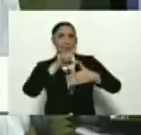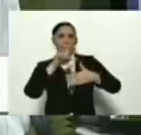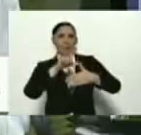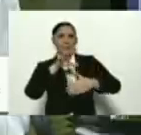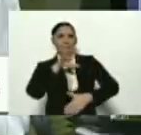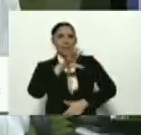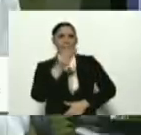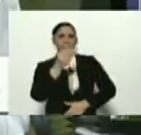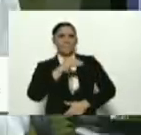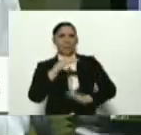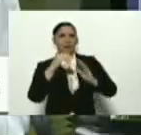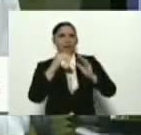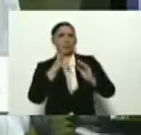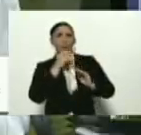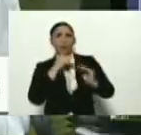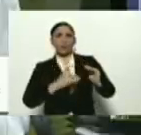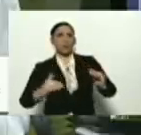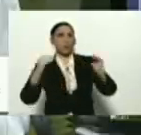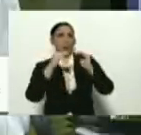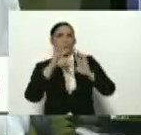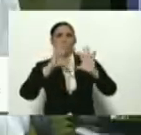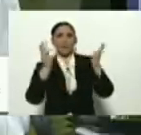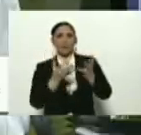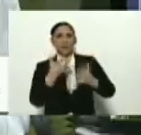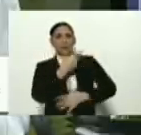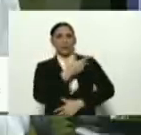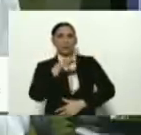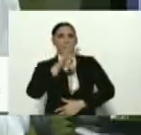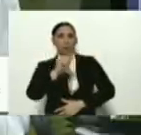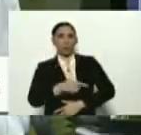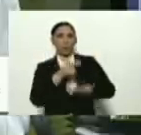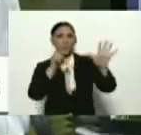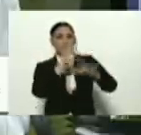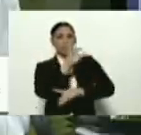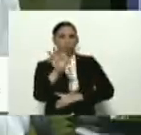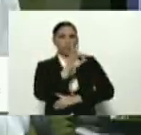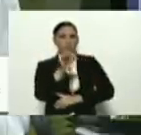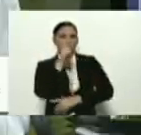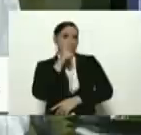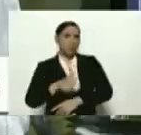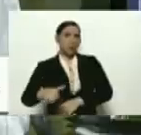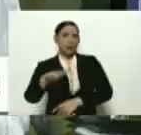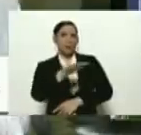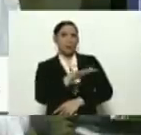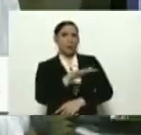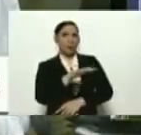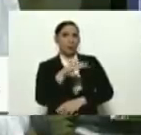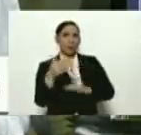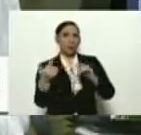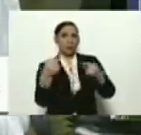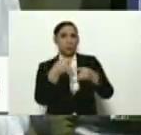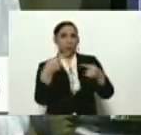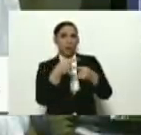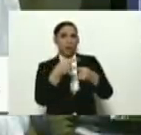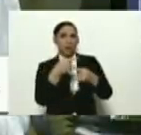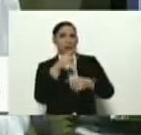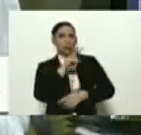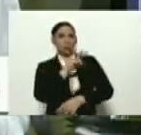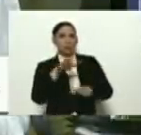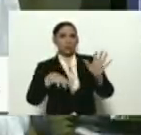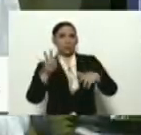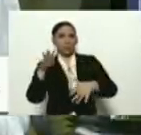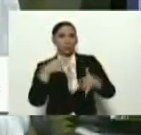región más desigual del planeta al 34,7% de su población, lo que equivale a